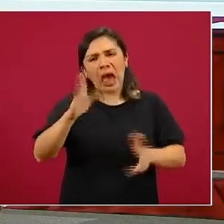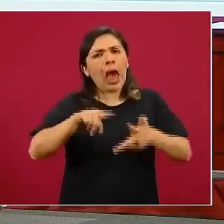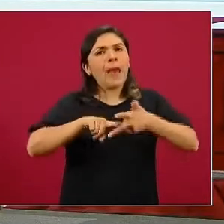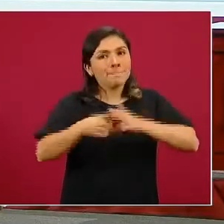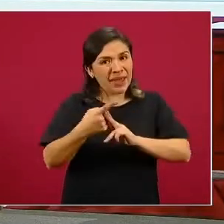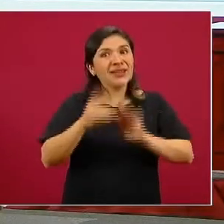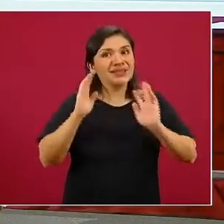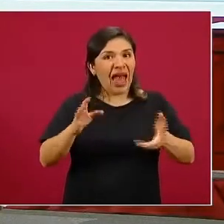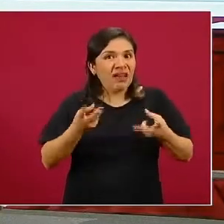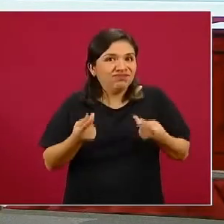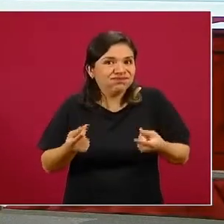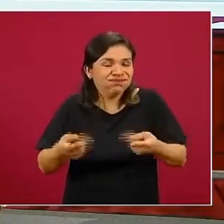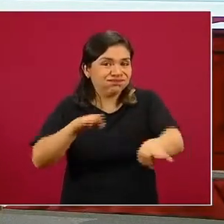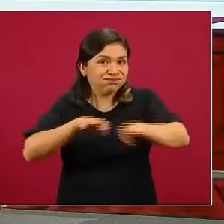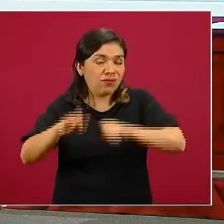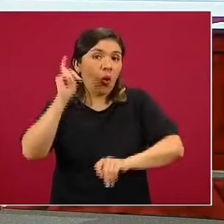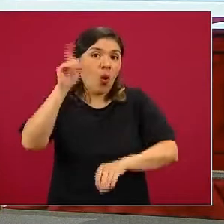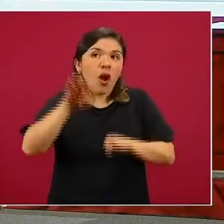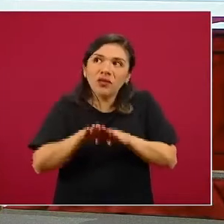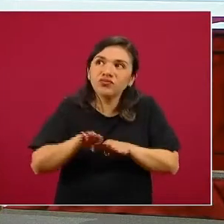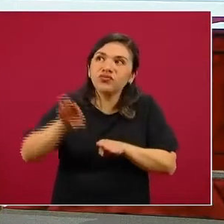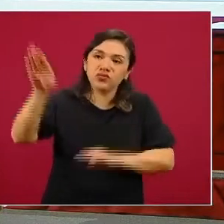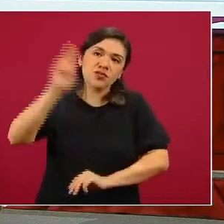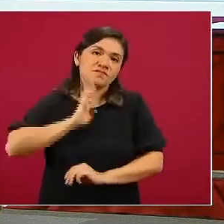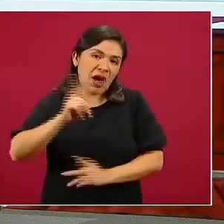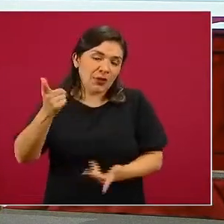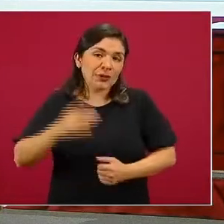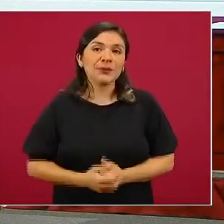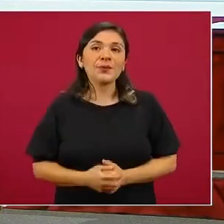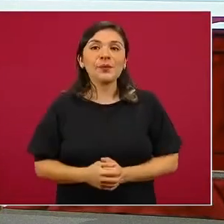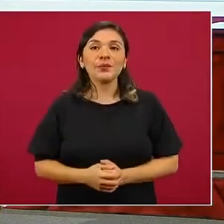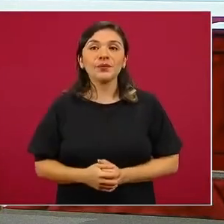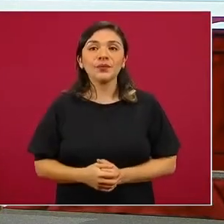activó y vamos para adelante. La que sigue.